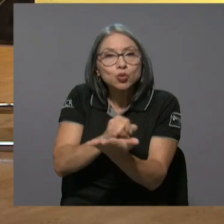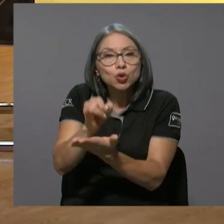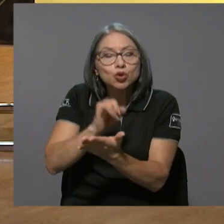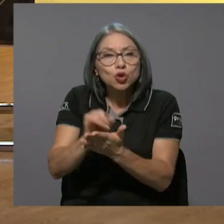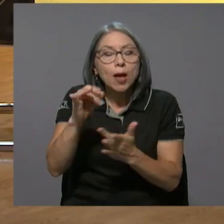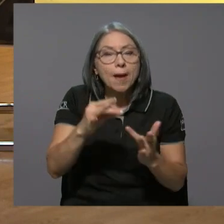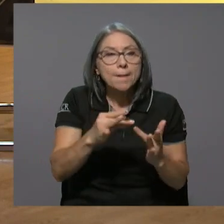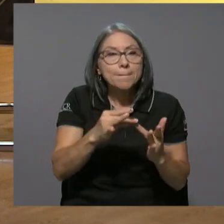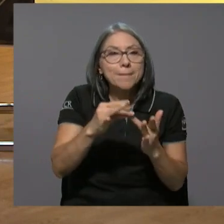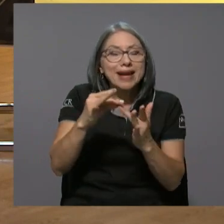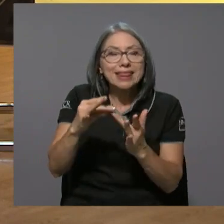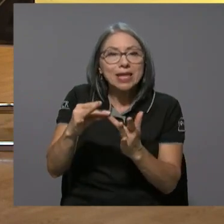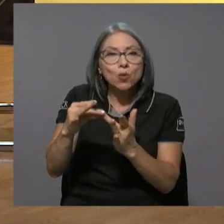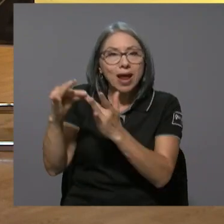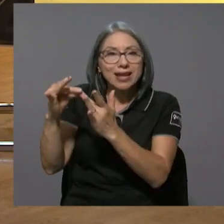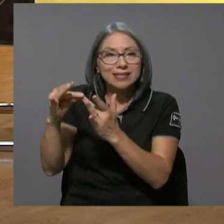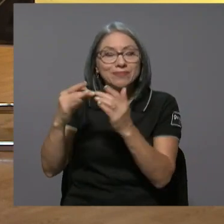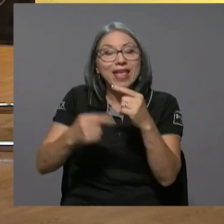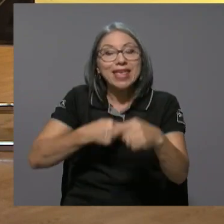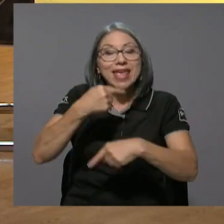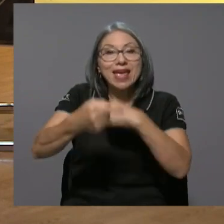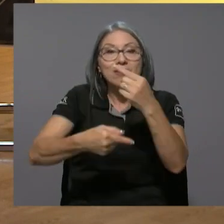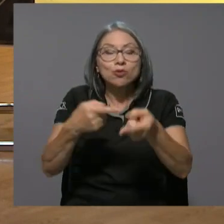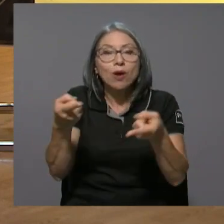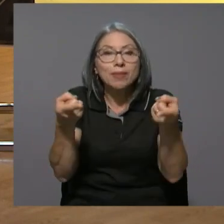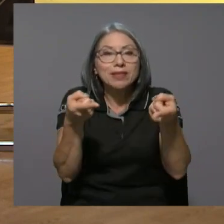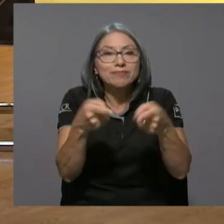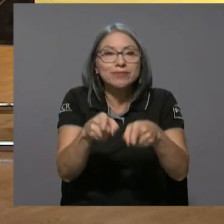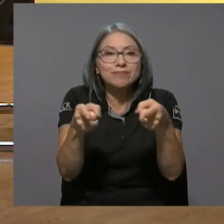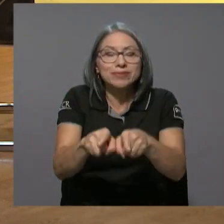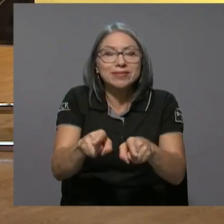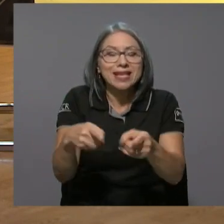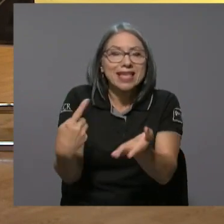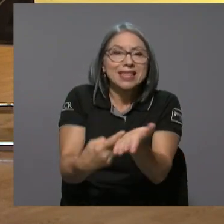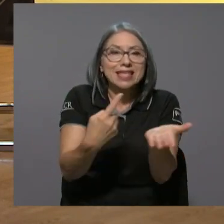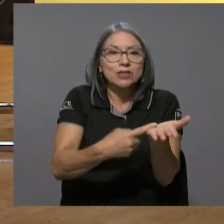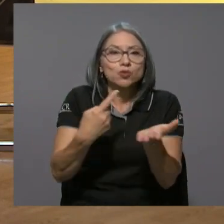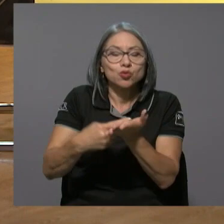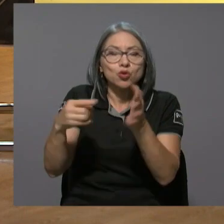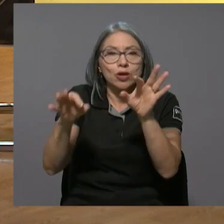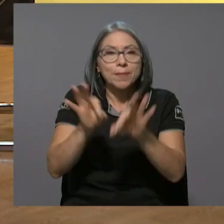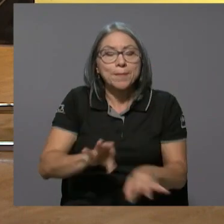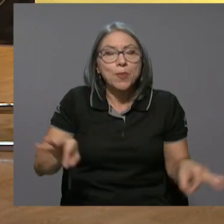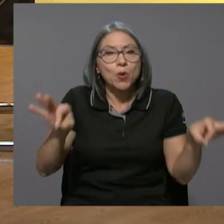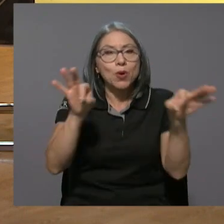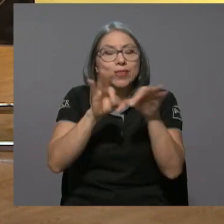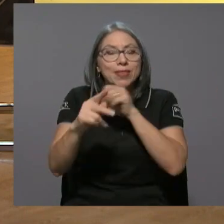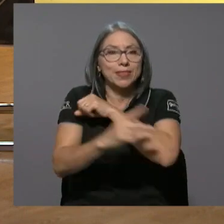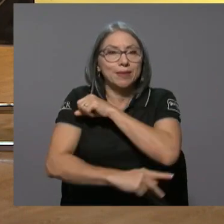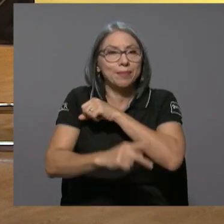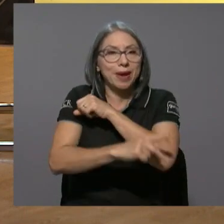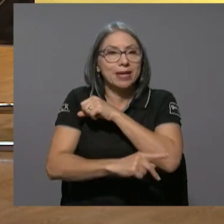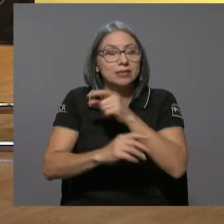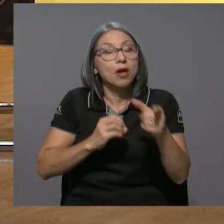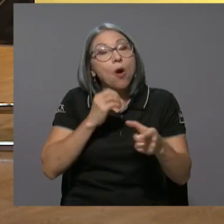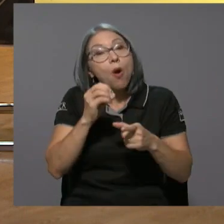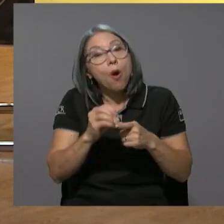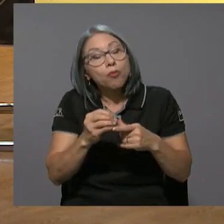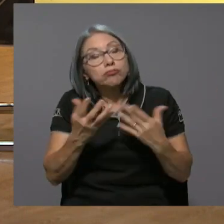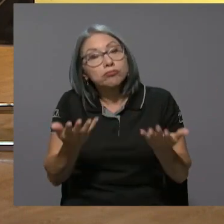eventualmente luego suscitaron una discusión importante en el país o ayudaron